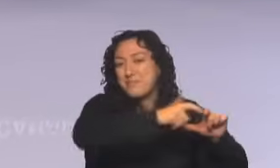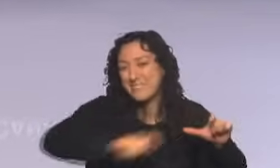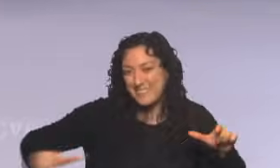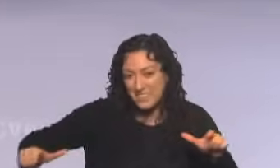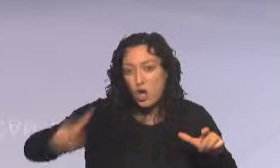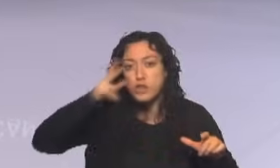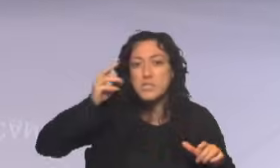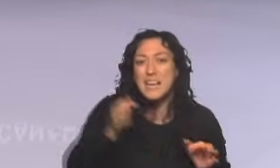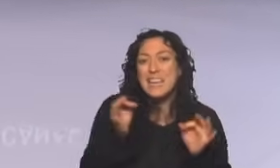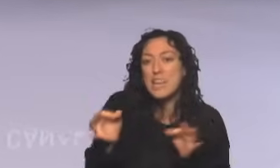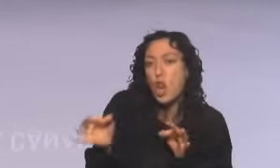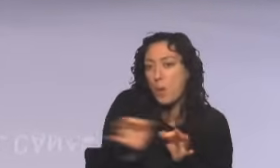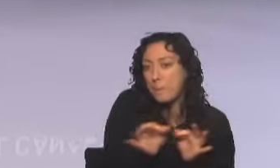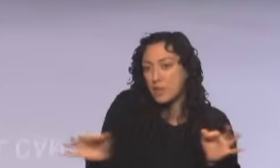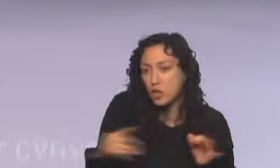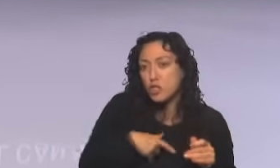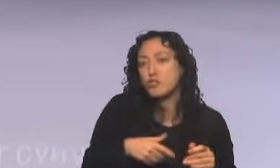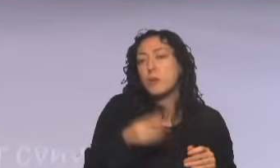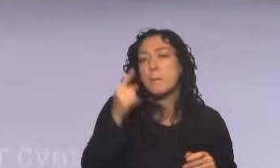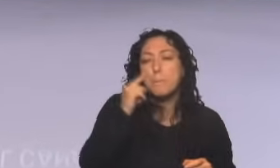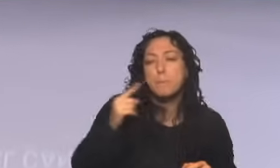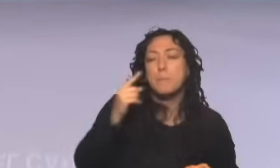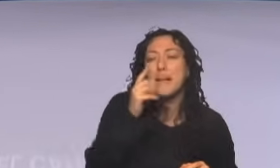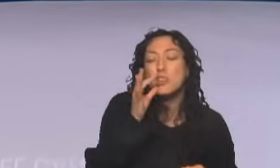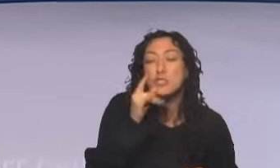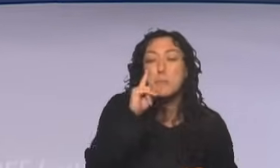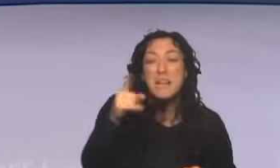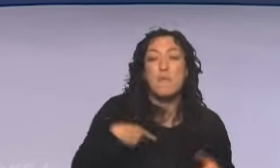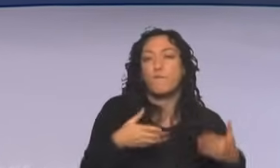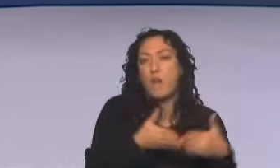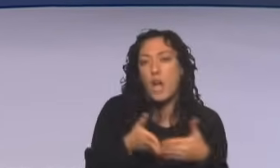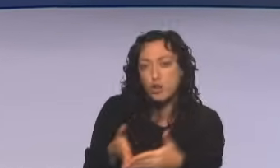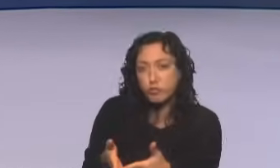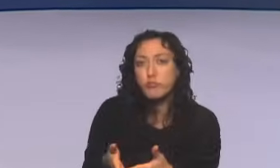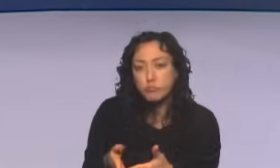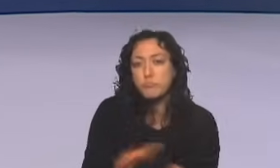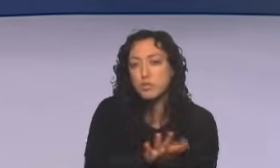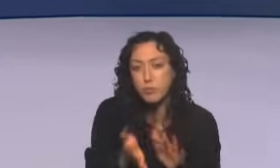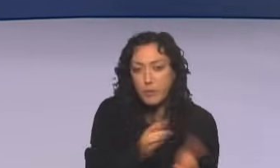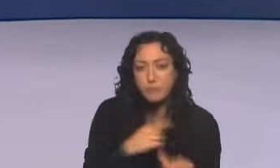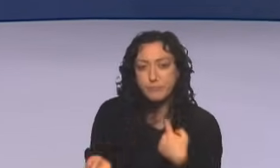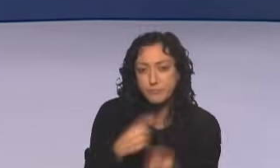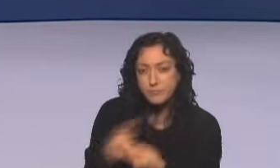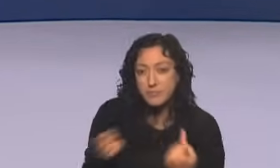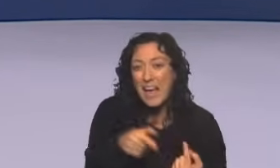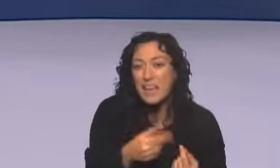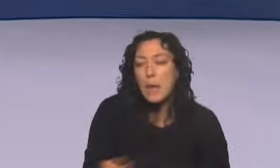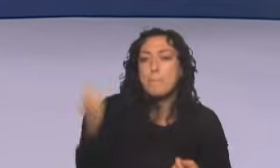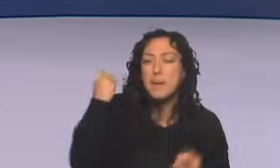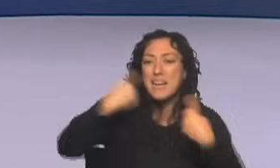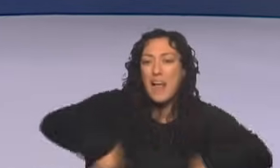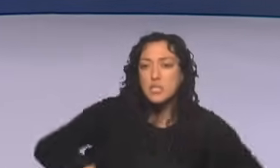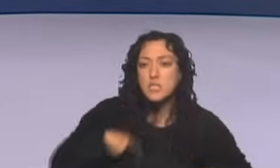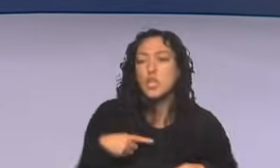Tiene 80 kilómetros de largo y un tráfico anual, atención, de 14.000 barcos que transportan mercancías por